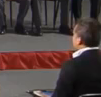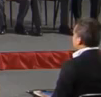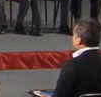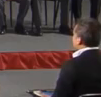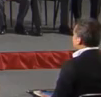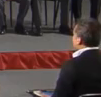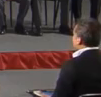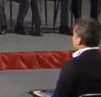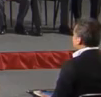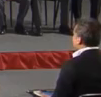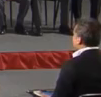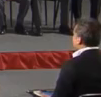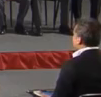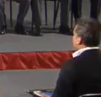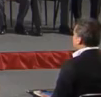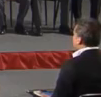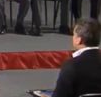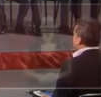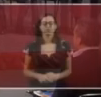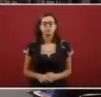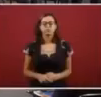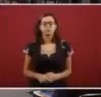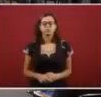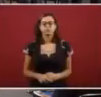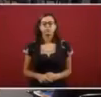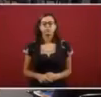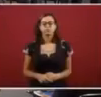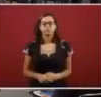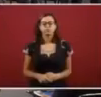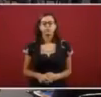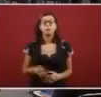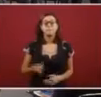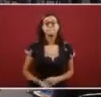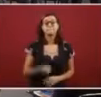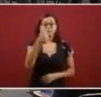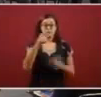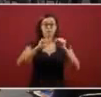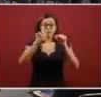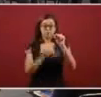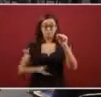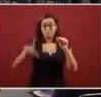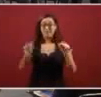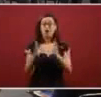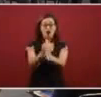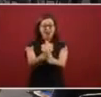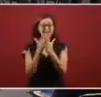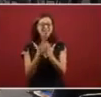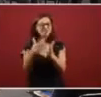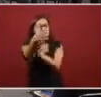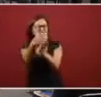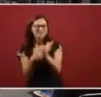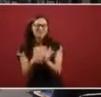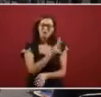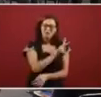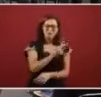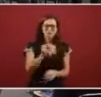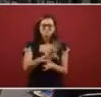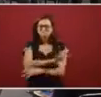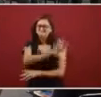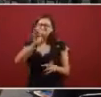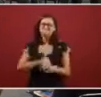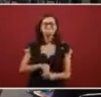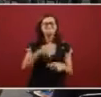educación pública, es que por primera vez en la historia de nuestro país ya están todos los libros de texto gratuito